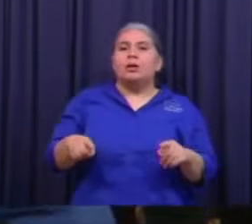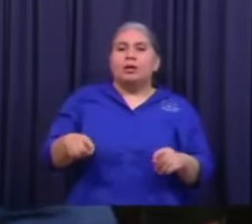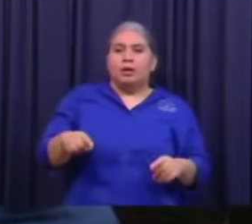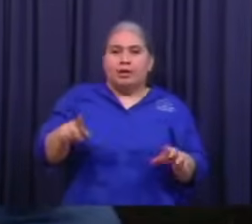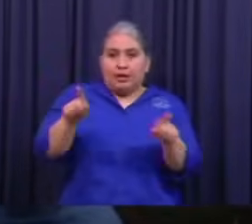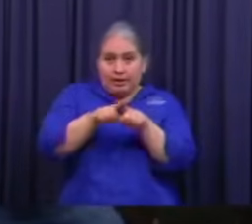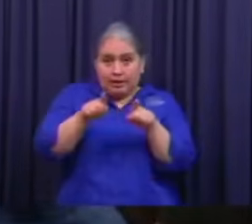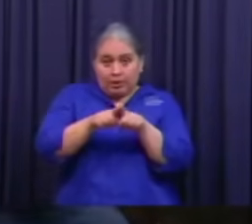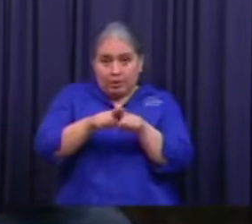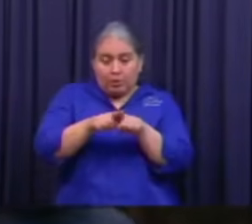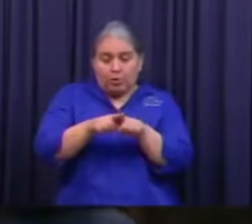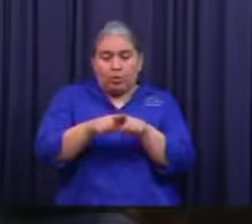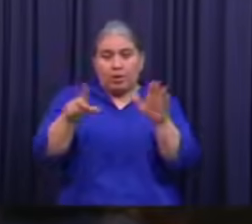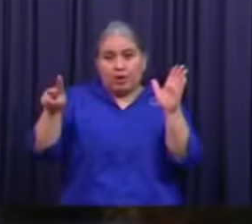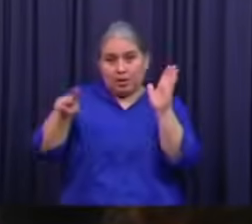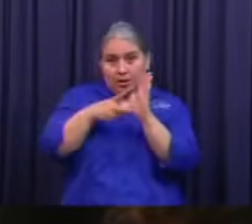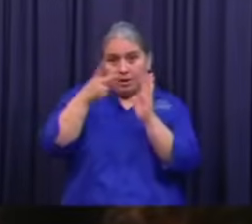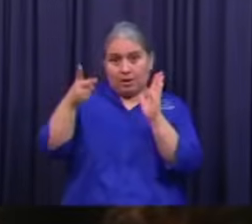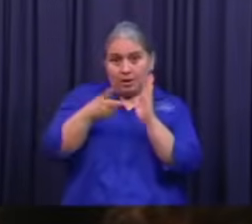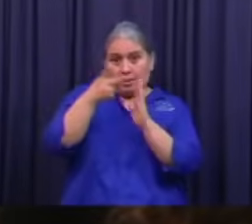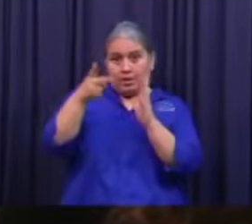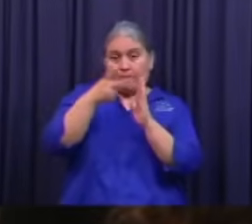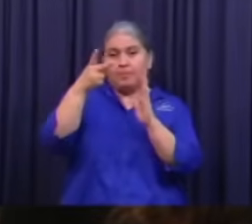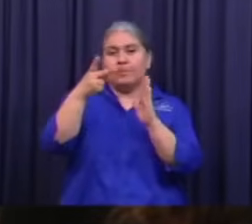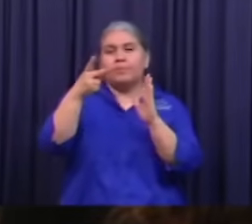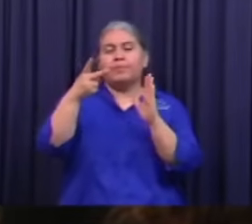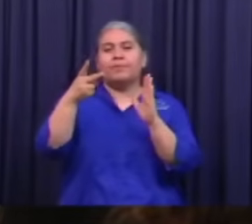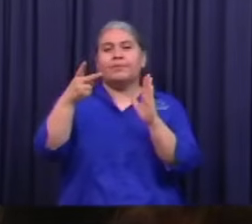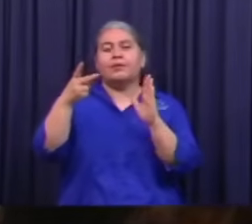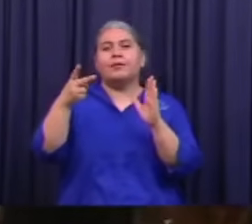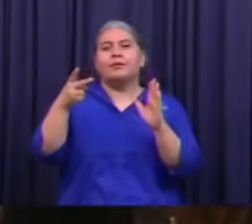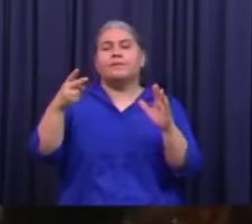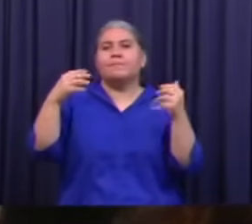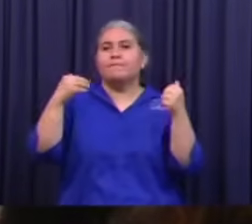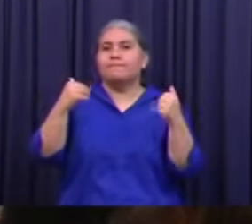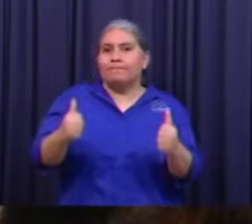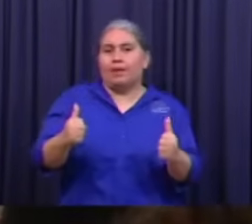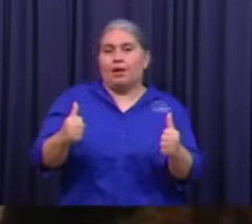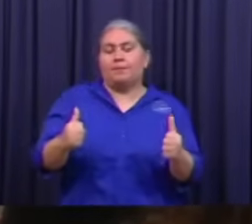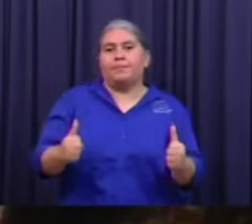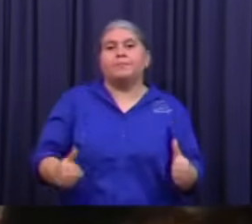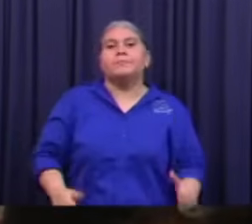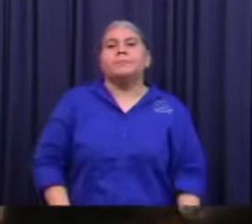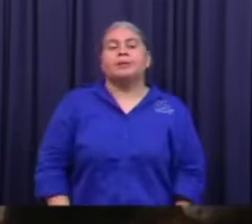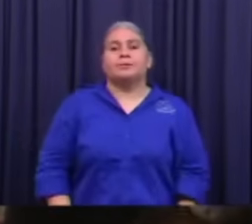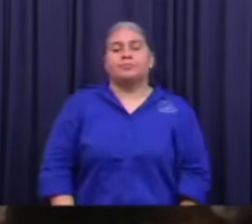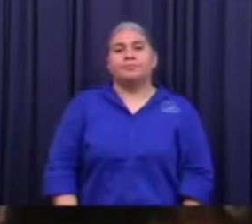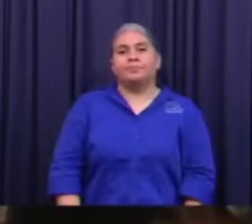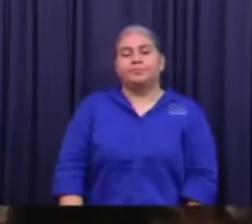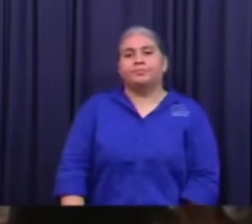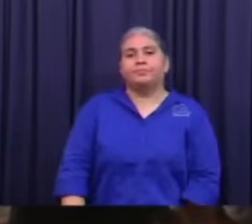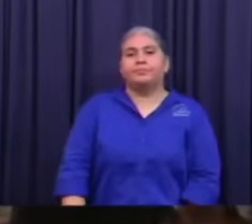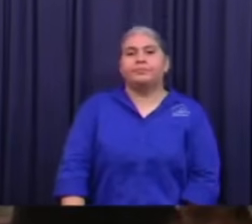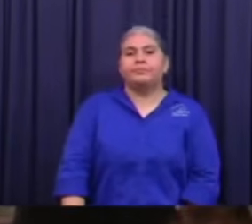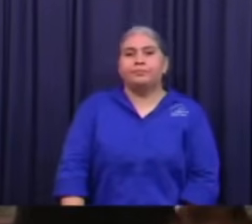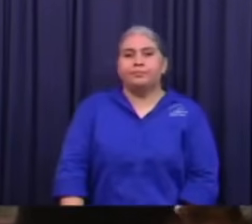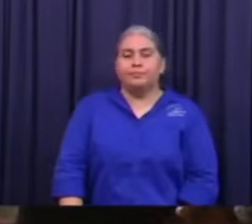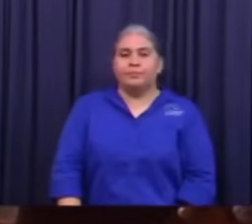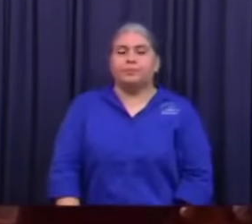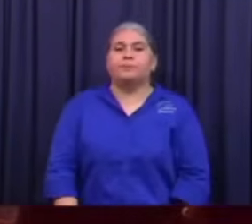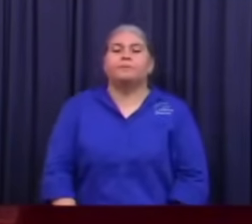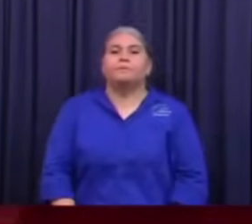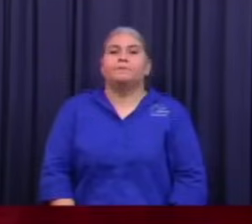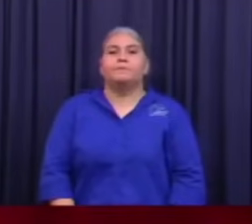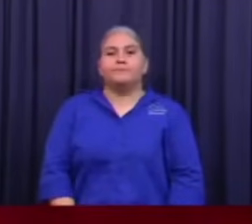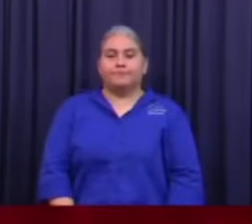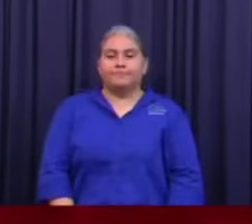Ah yo voy a regresar entonces brevemente nehemías porque eso era lo que estábamos leyendo verdad sí me